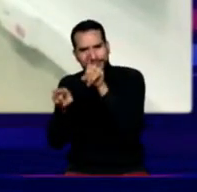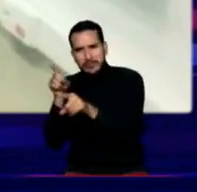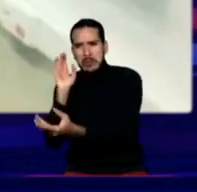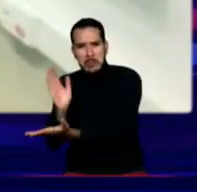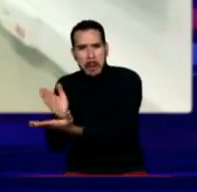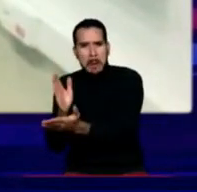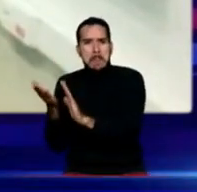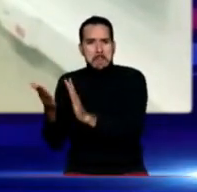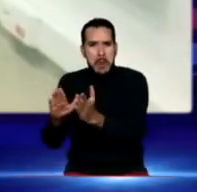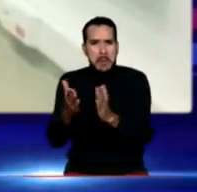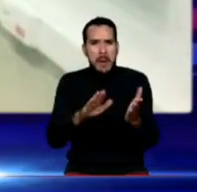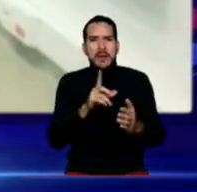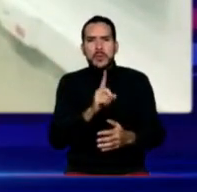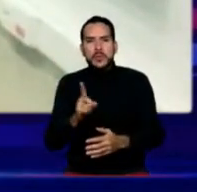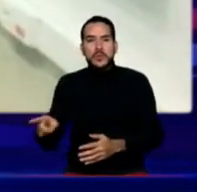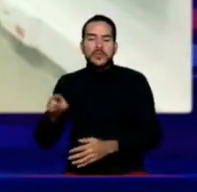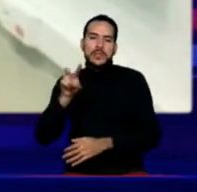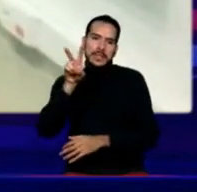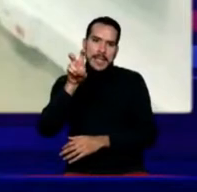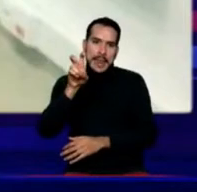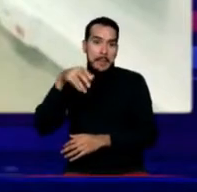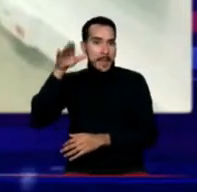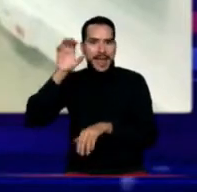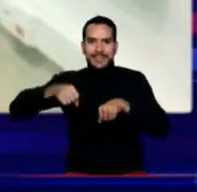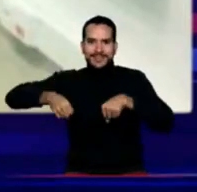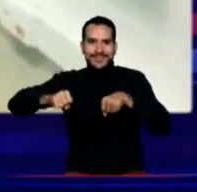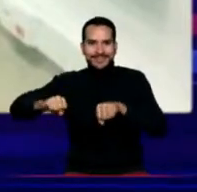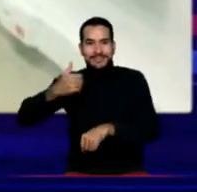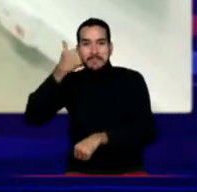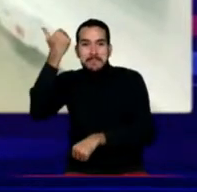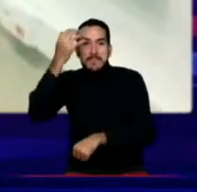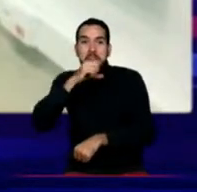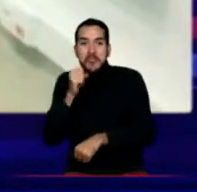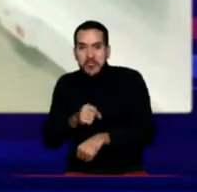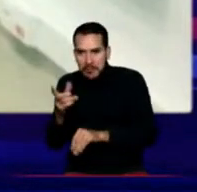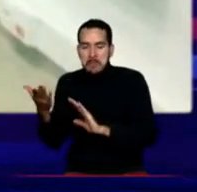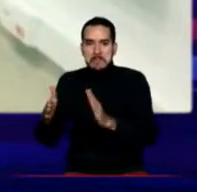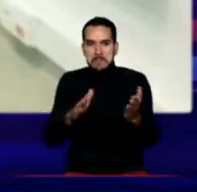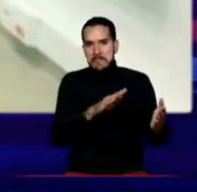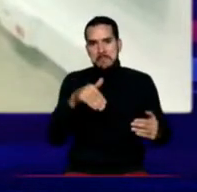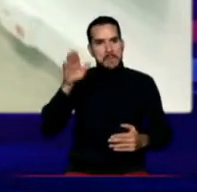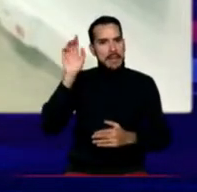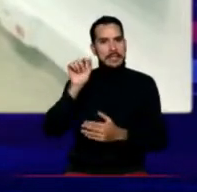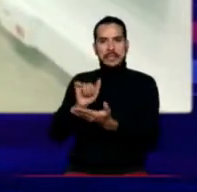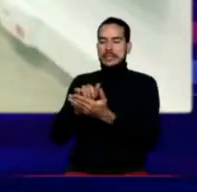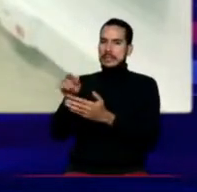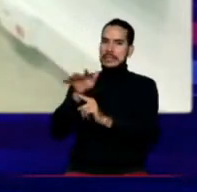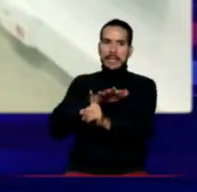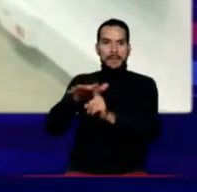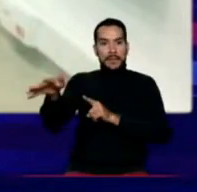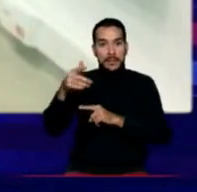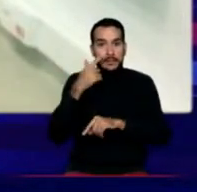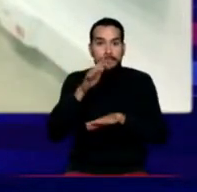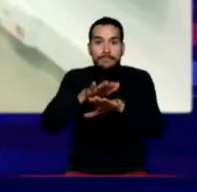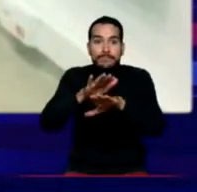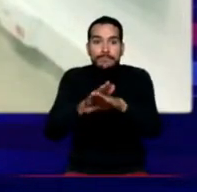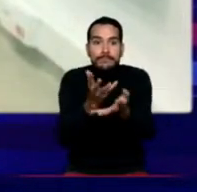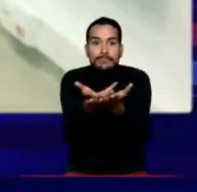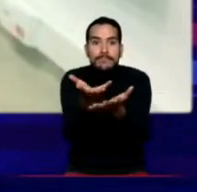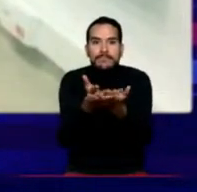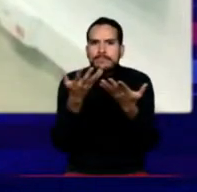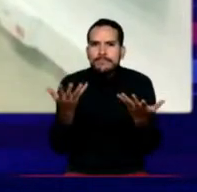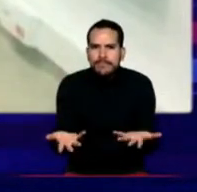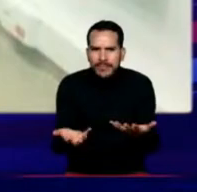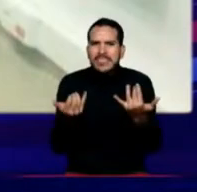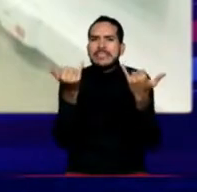y adultos mayores. Damos acompañamiento a sus familias y recomendaciones especiales, teniendo en cuenta que ya entramos en una temporada